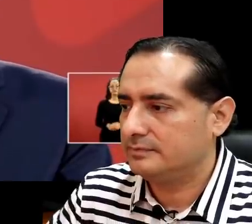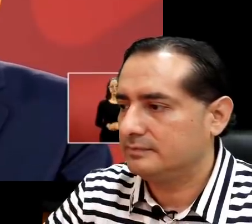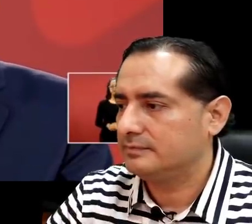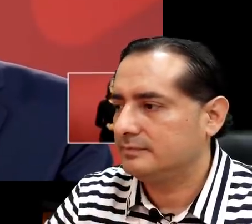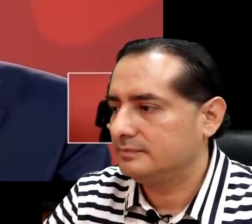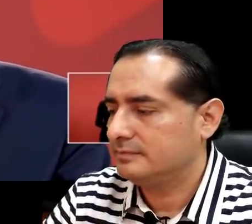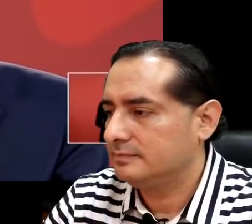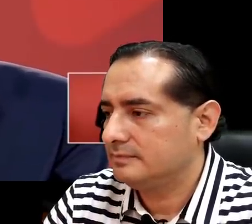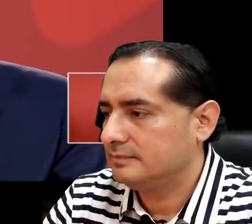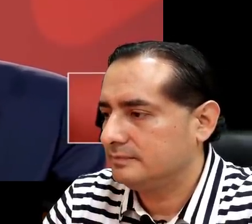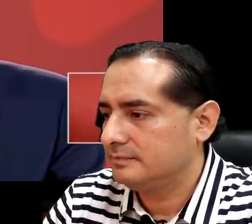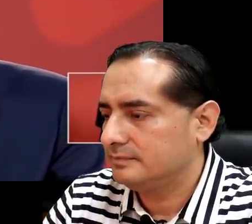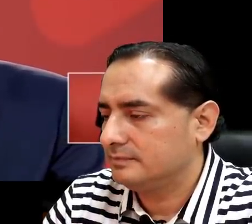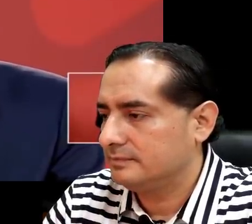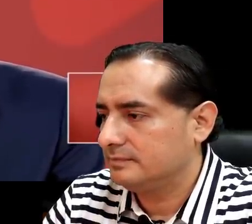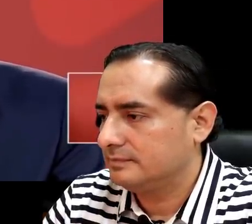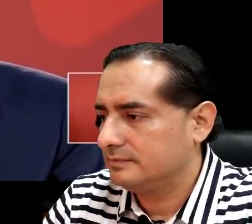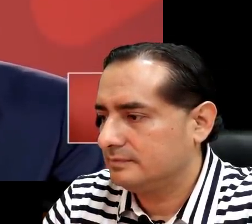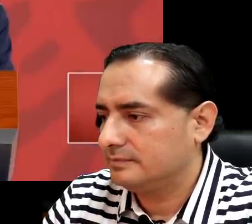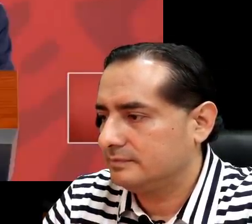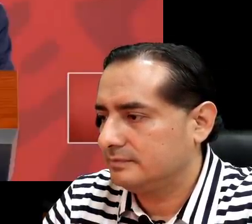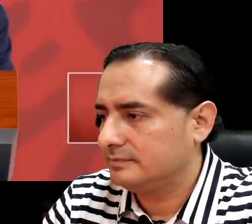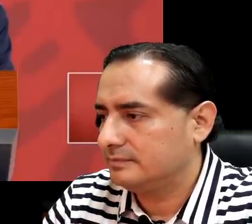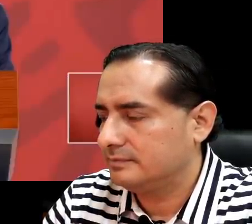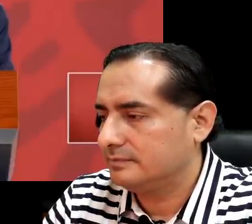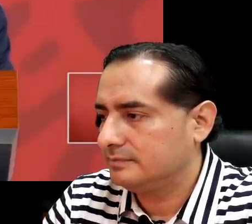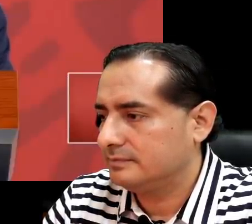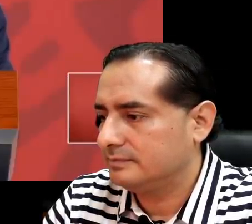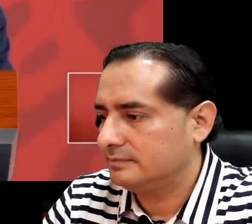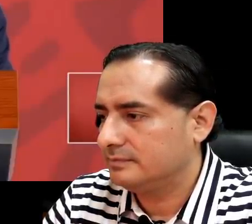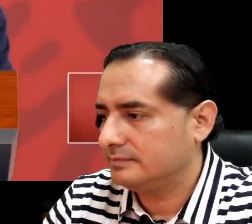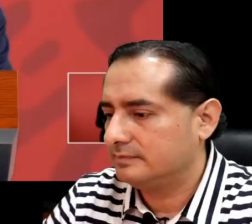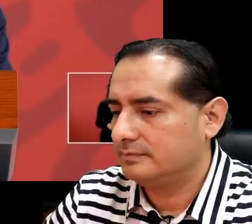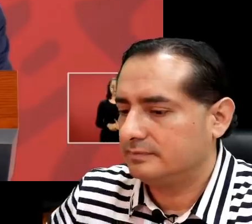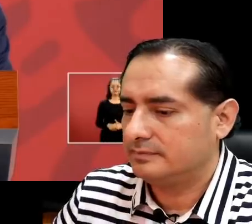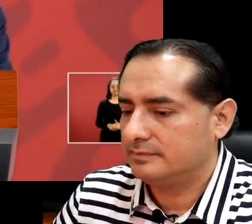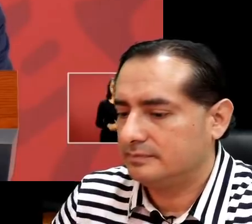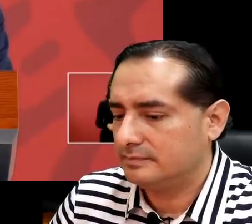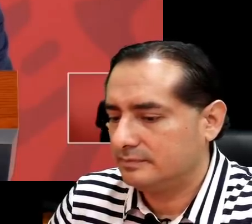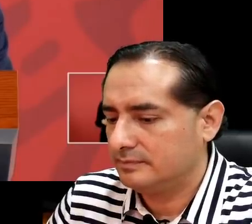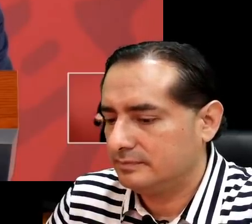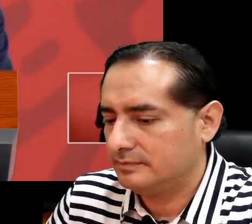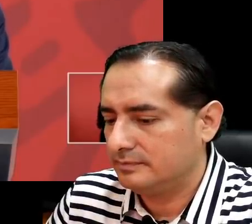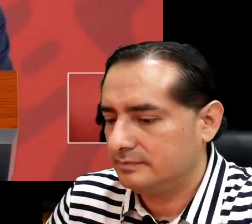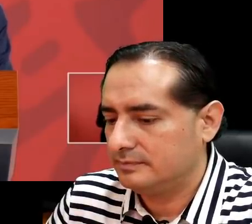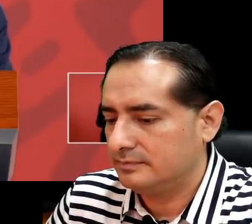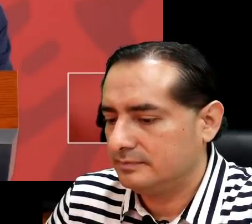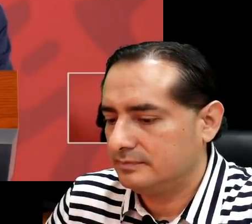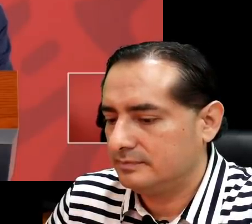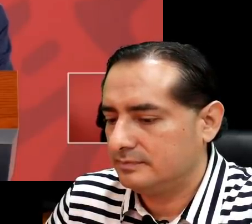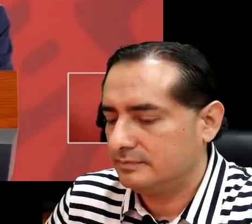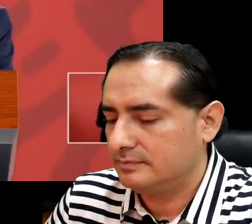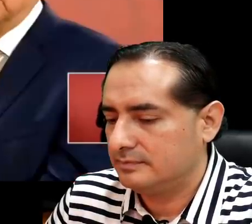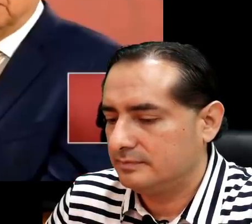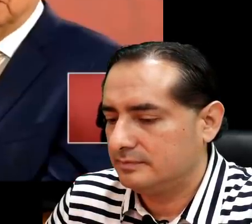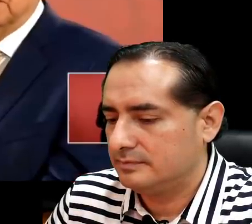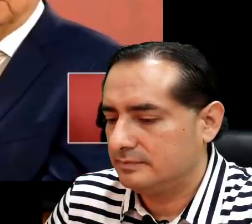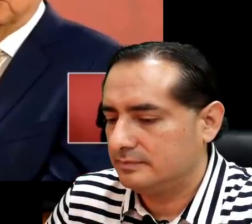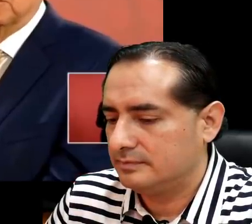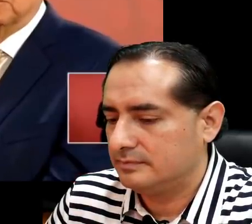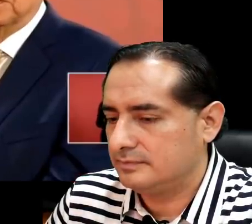no bah a ver confrontación una vez me